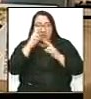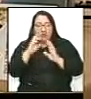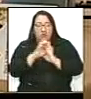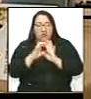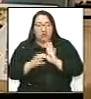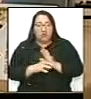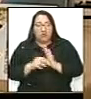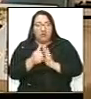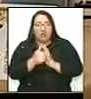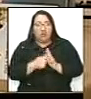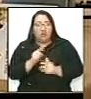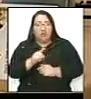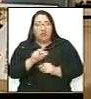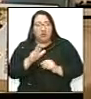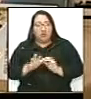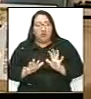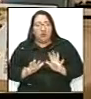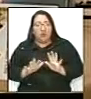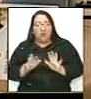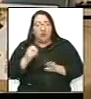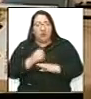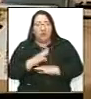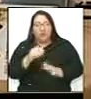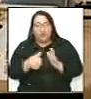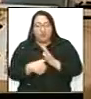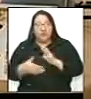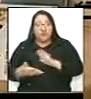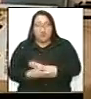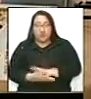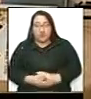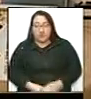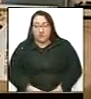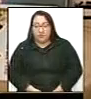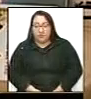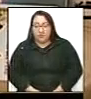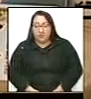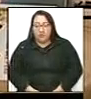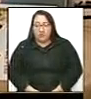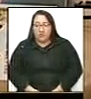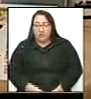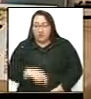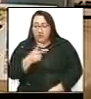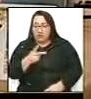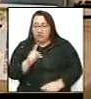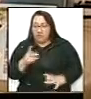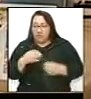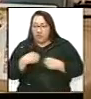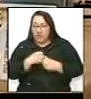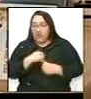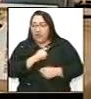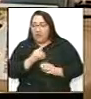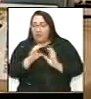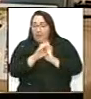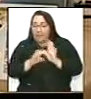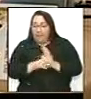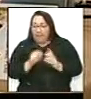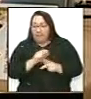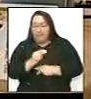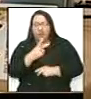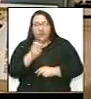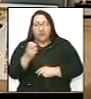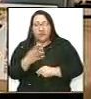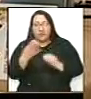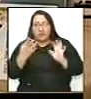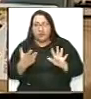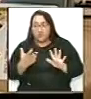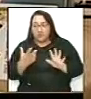constitucional al artículo 158, recomendando su archivo. Segunda, declarar procedente la denuncia constitucional número